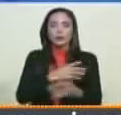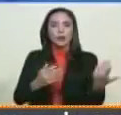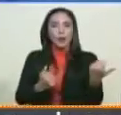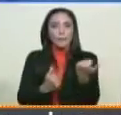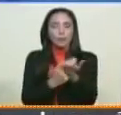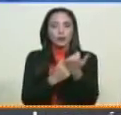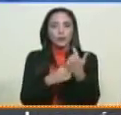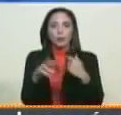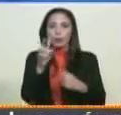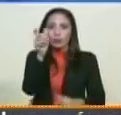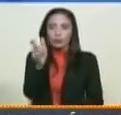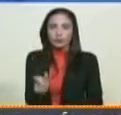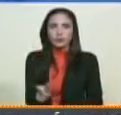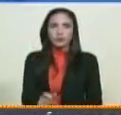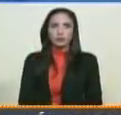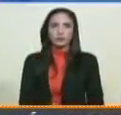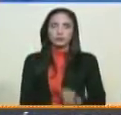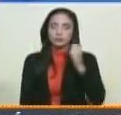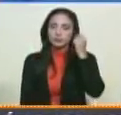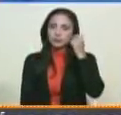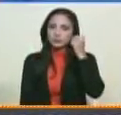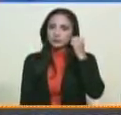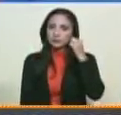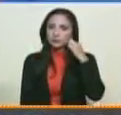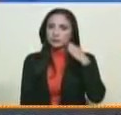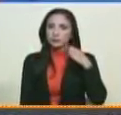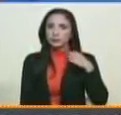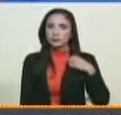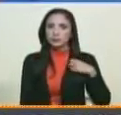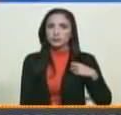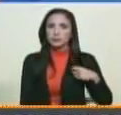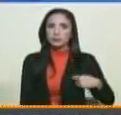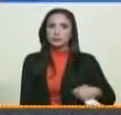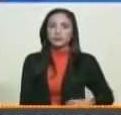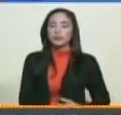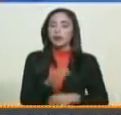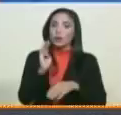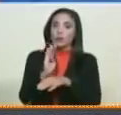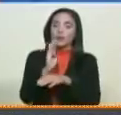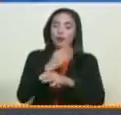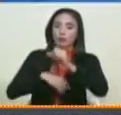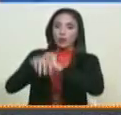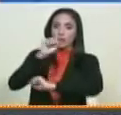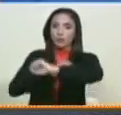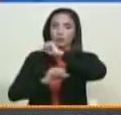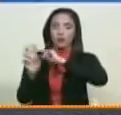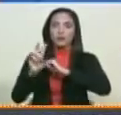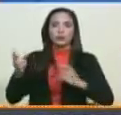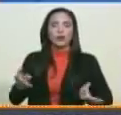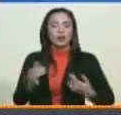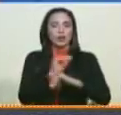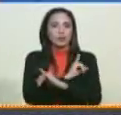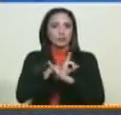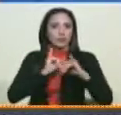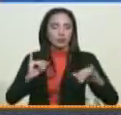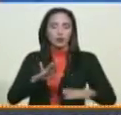venezolanos. A cuidar a Venezuela, a defender a Venezuela, su soberanía,